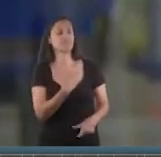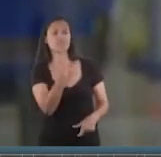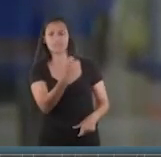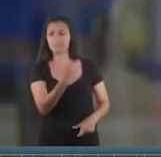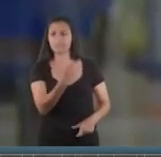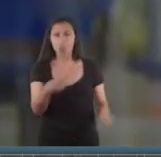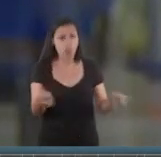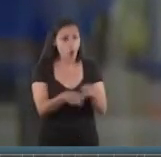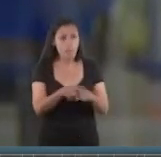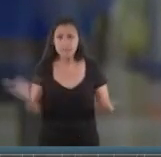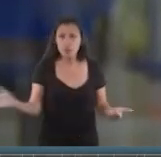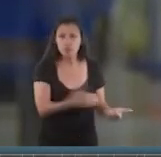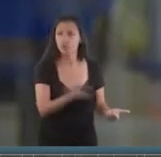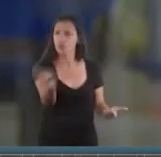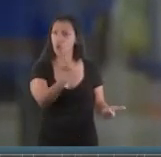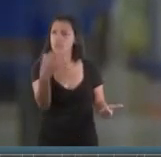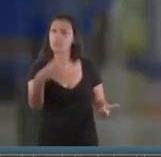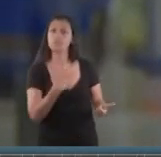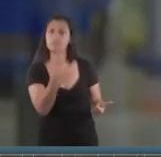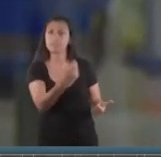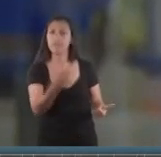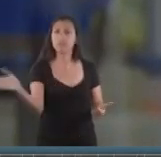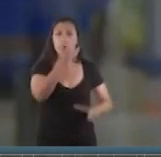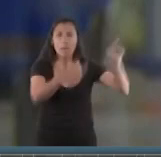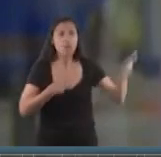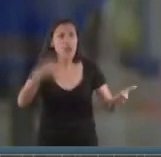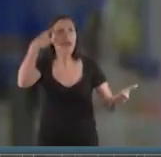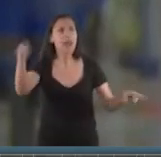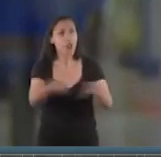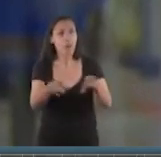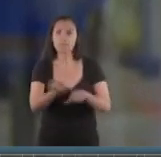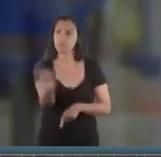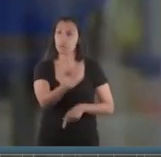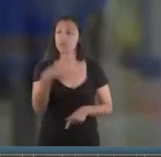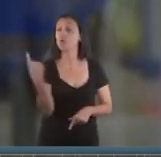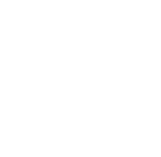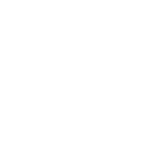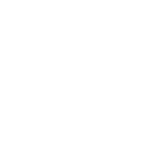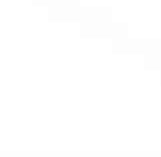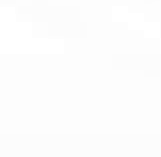Y esperemos que podamos salir, ¿no? Creo que vamos a salir, sin ninguna duda.